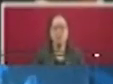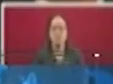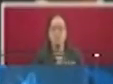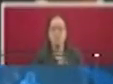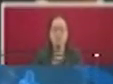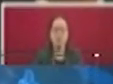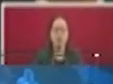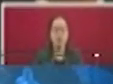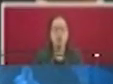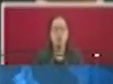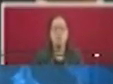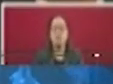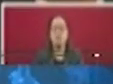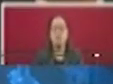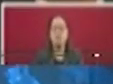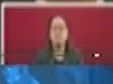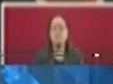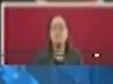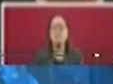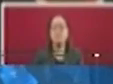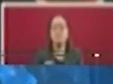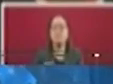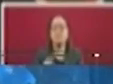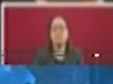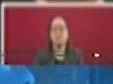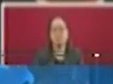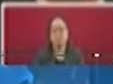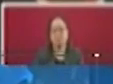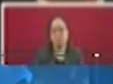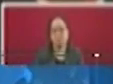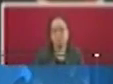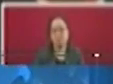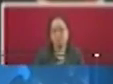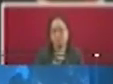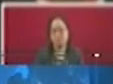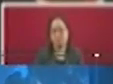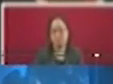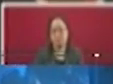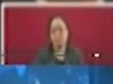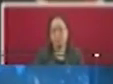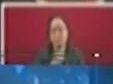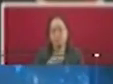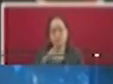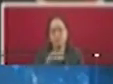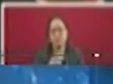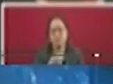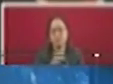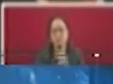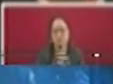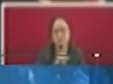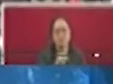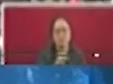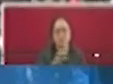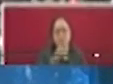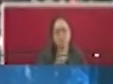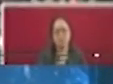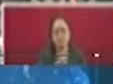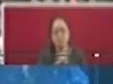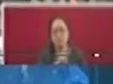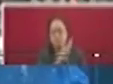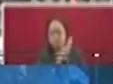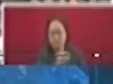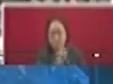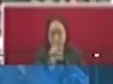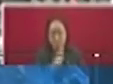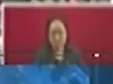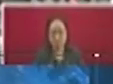motivo esa resolución legislativa va a ser publicada en el periódico